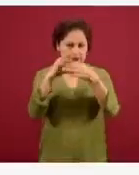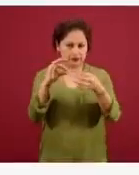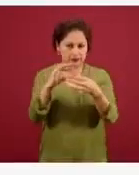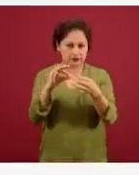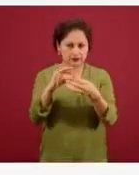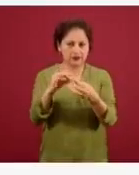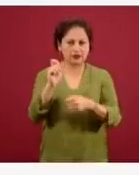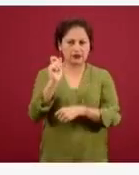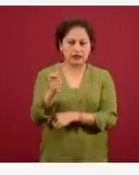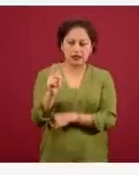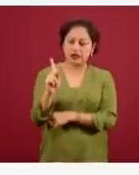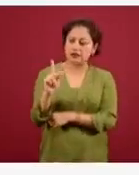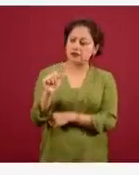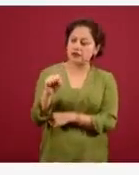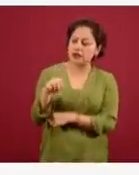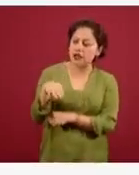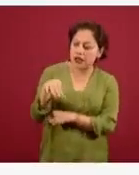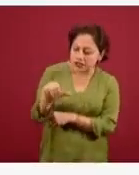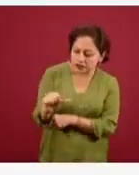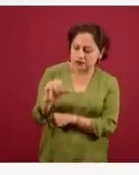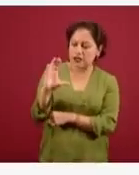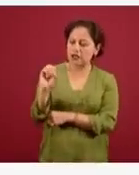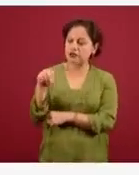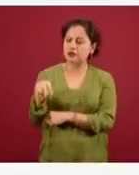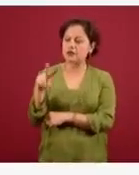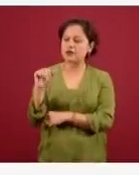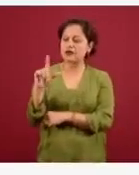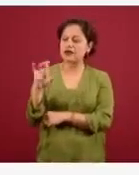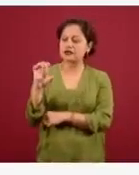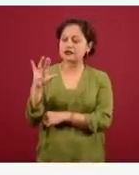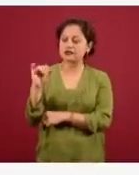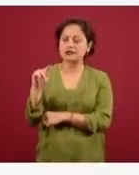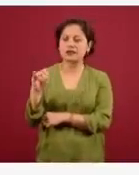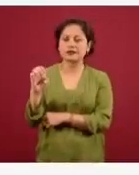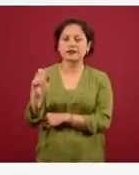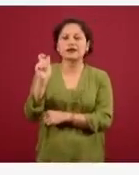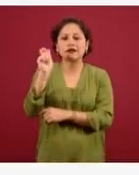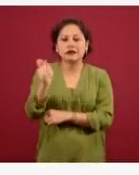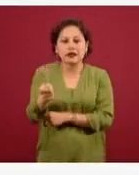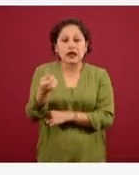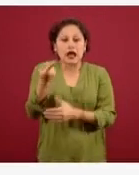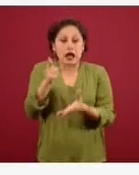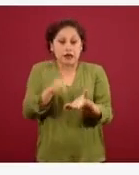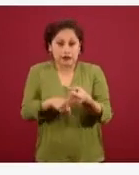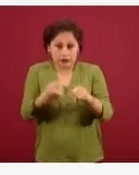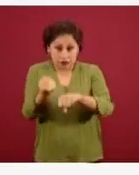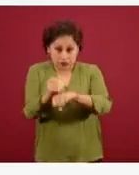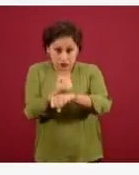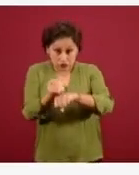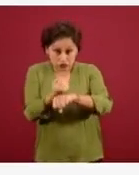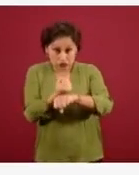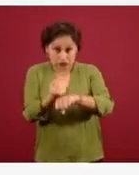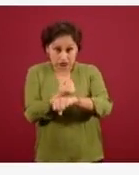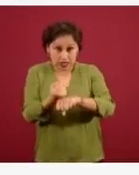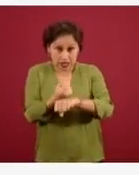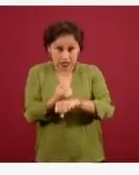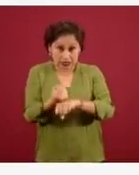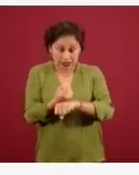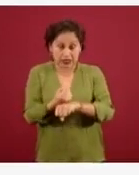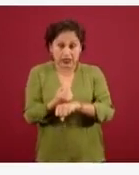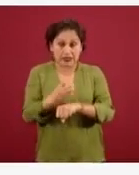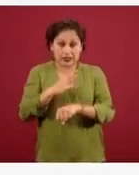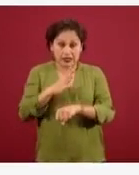el plasma convaleciente? El plasma convaleciente es la parte líquida de la sangre. ¿Qué diferencia tiene con el